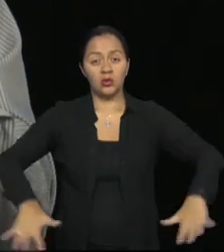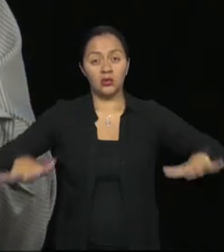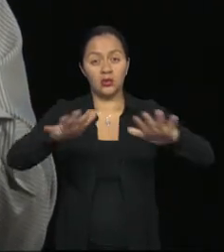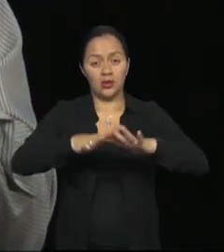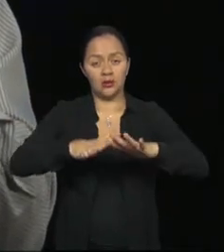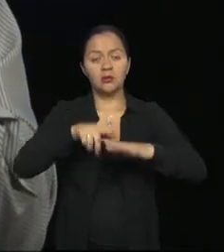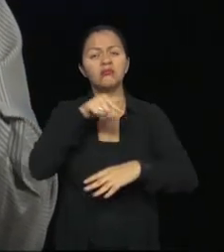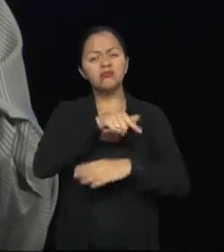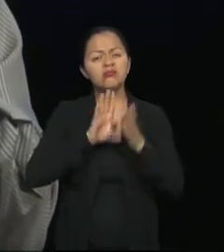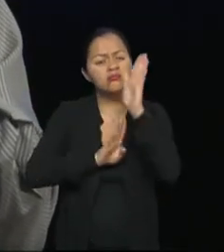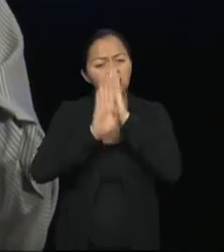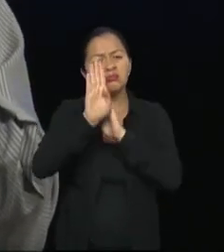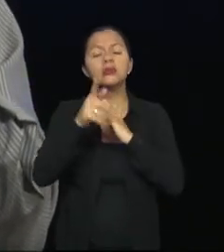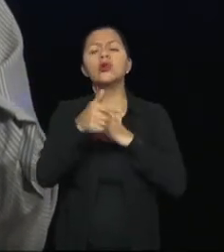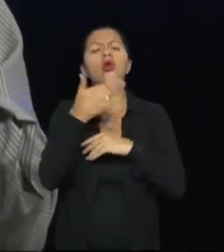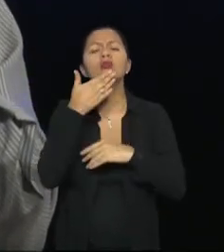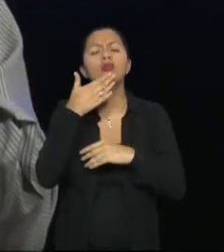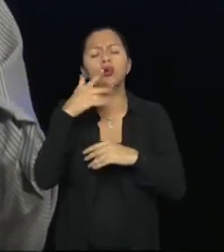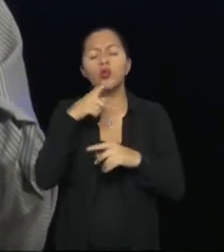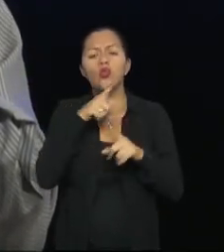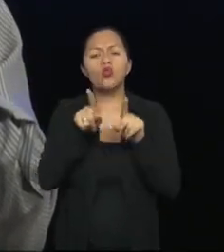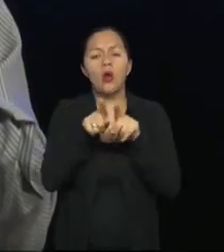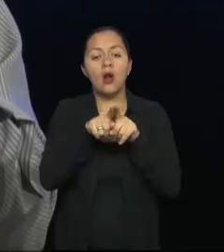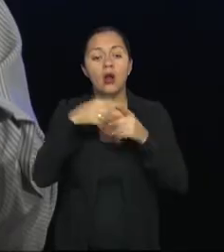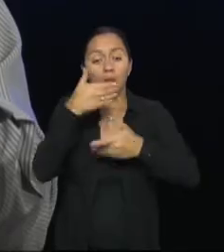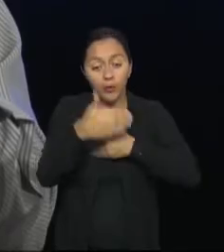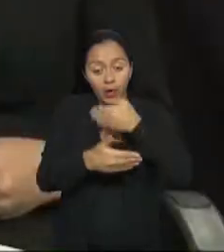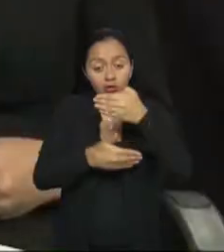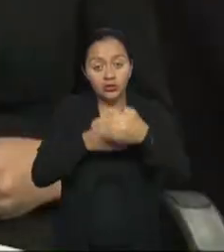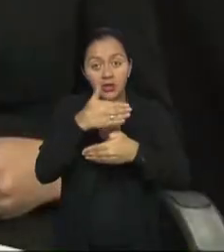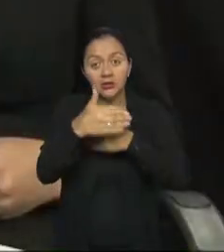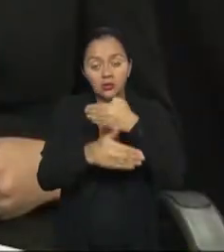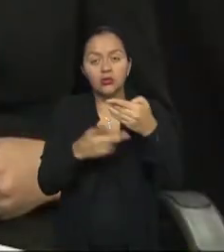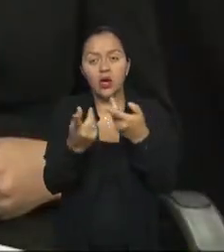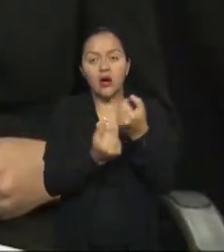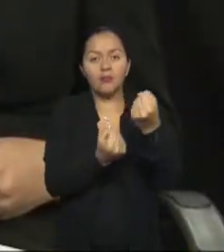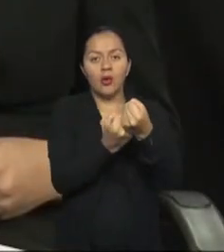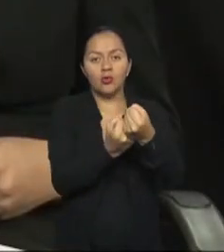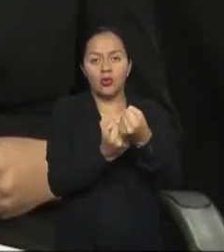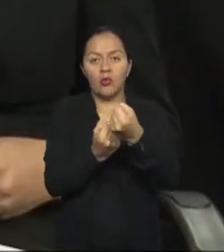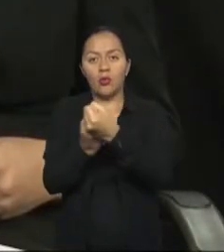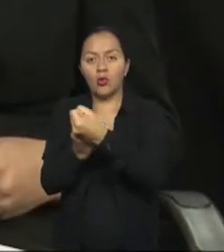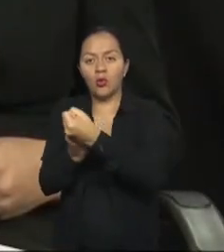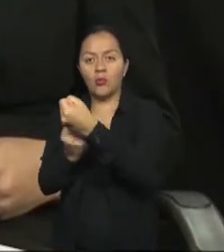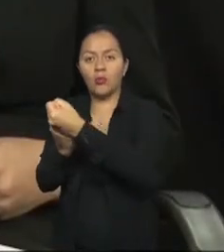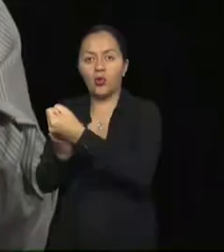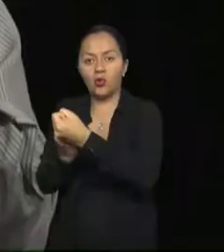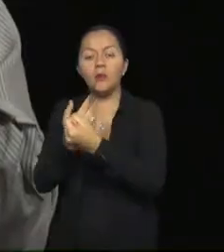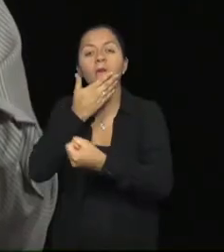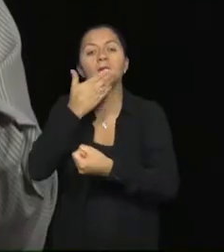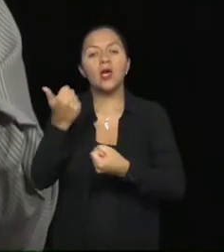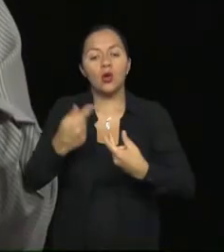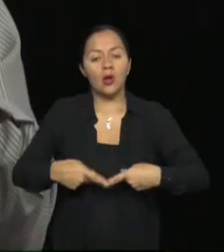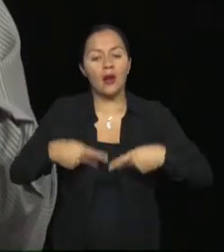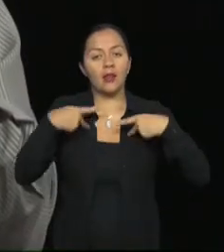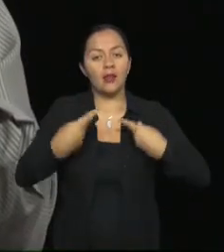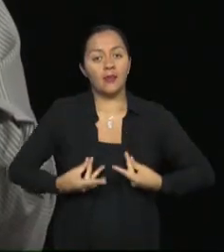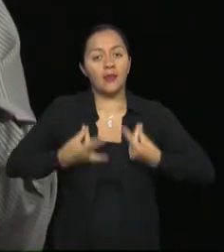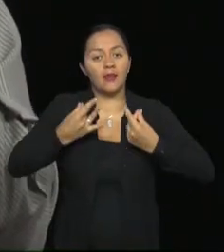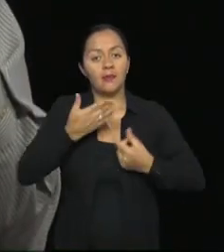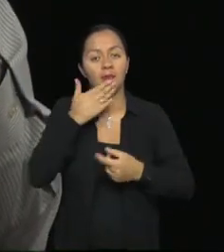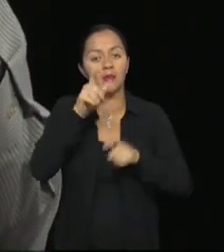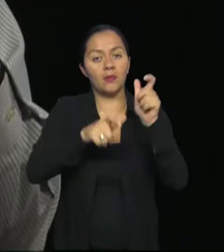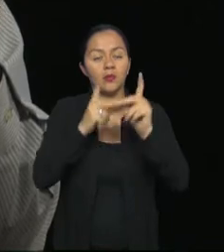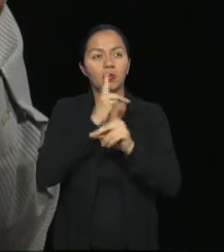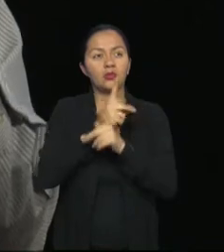rehabilitación, ¿cómo ves las actuaciones de estos procesos que pueden aportar a la calidad de vida de las personas con